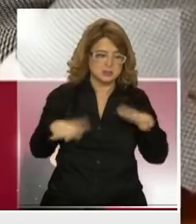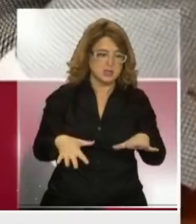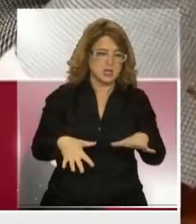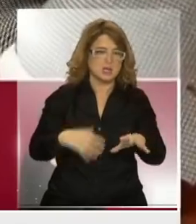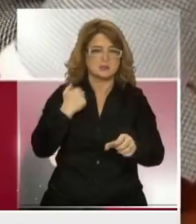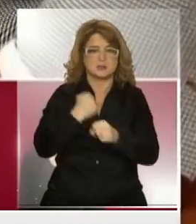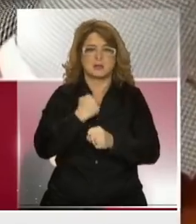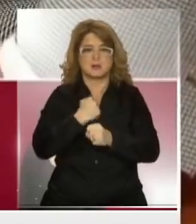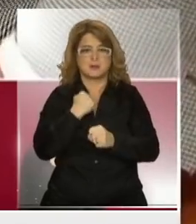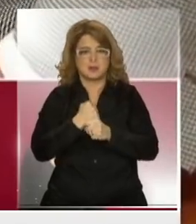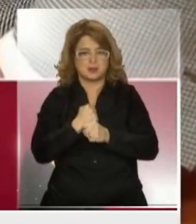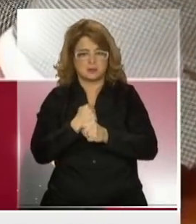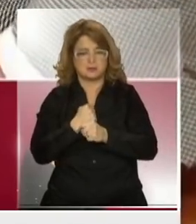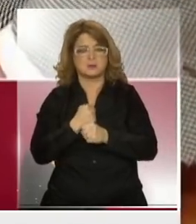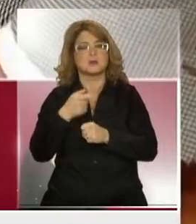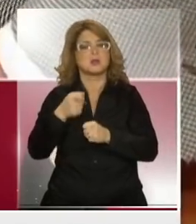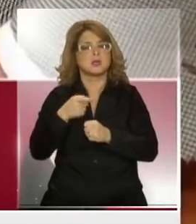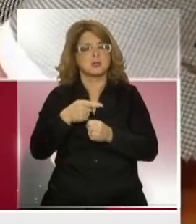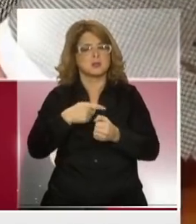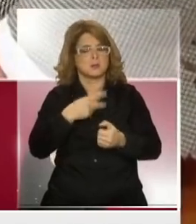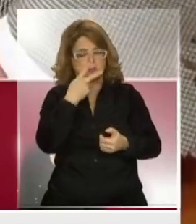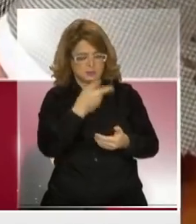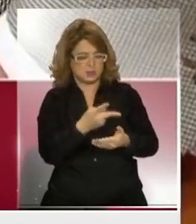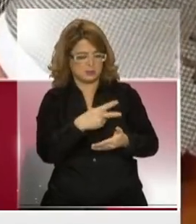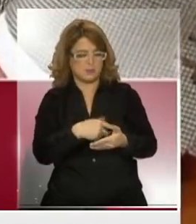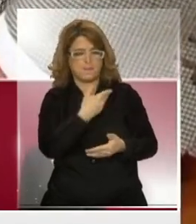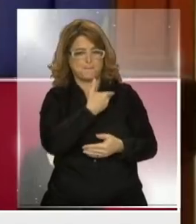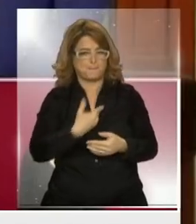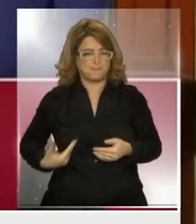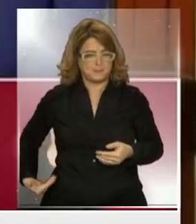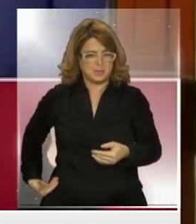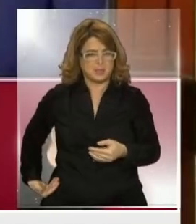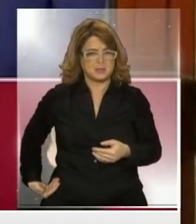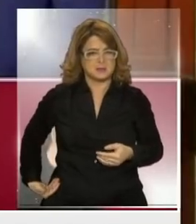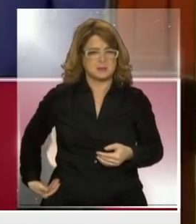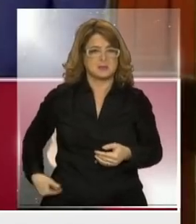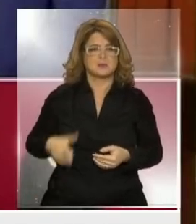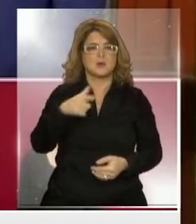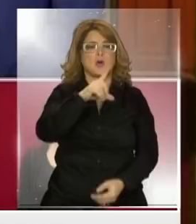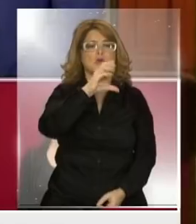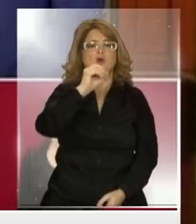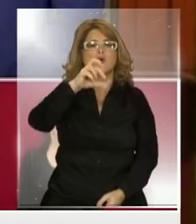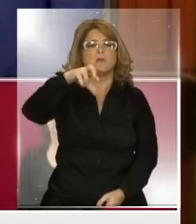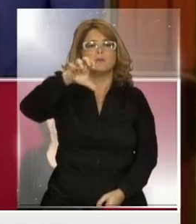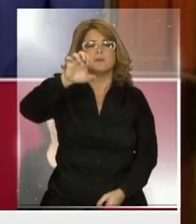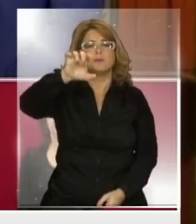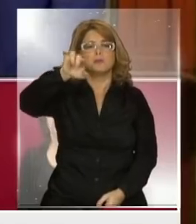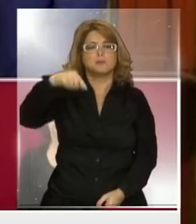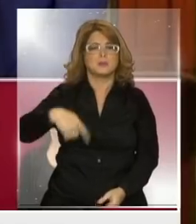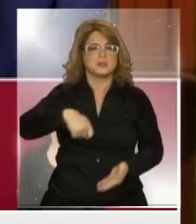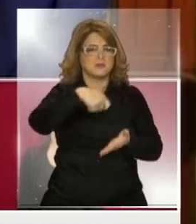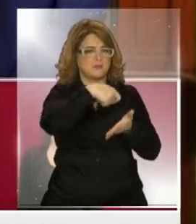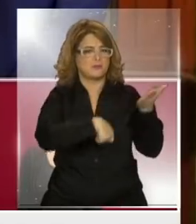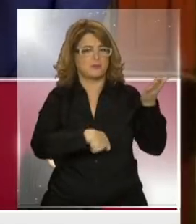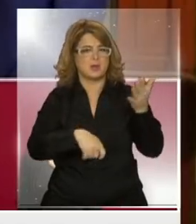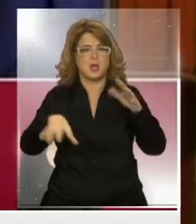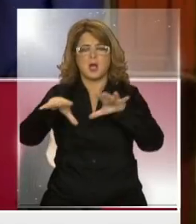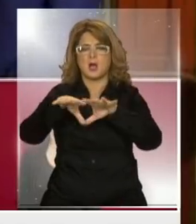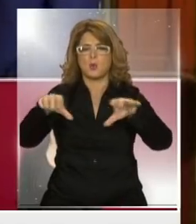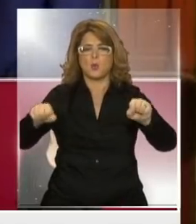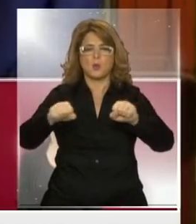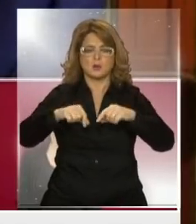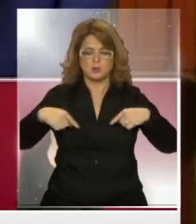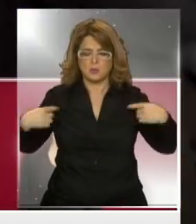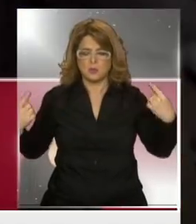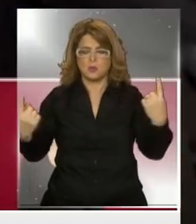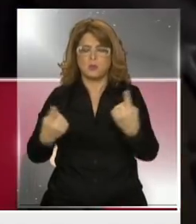realidad, y eso es lo que hizo. Y ahora estamos viendo imágenes del presidente Andrés Manuel López Obrador firmando un acuerdo con los propietarios